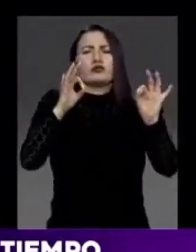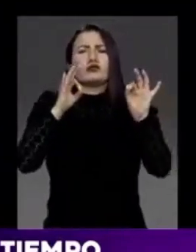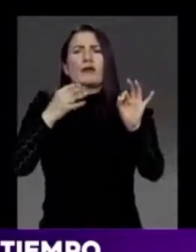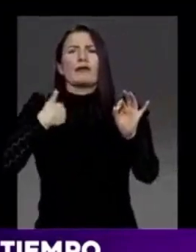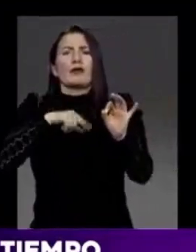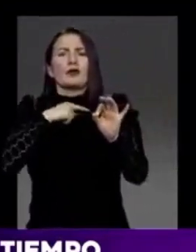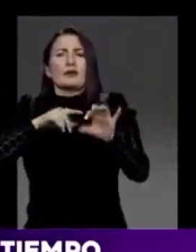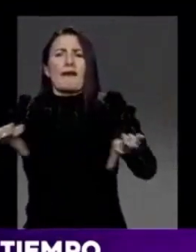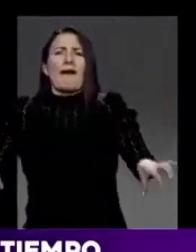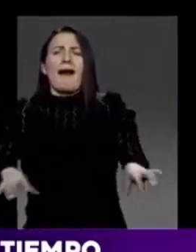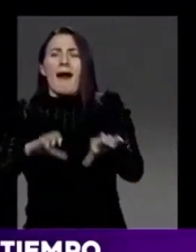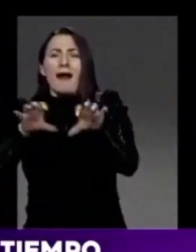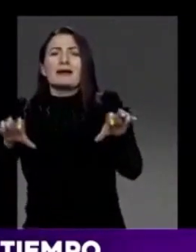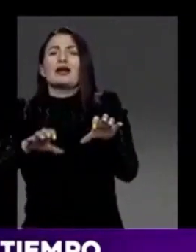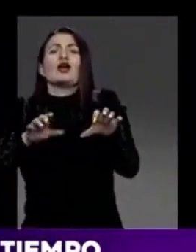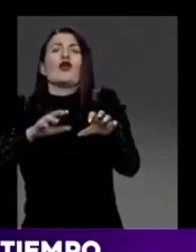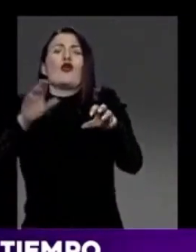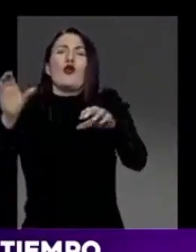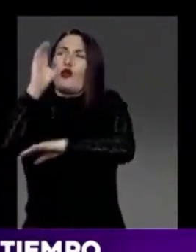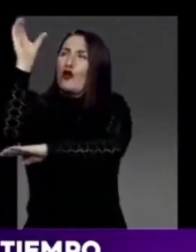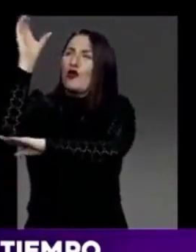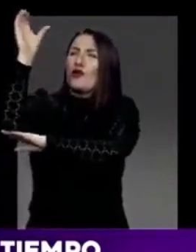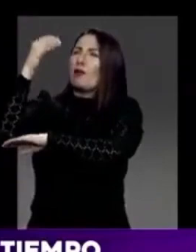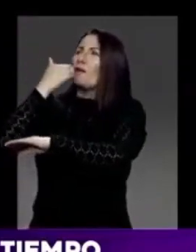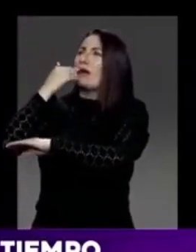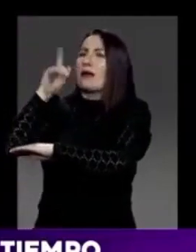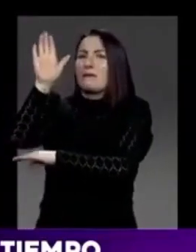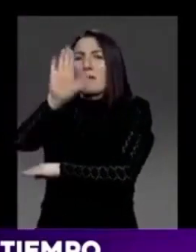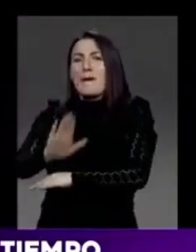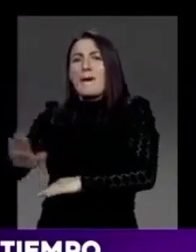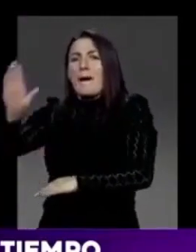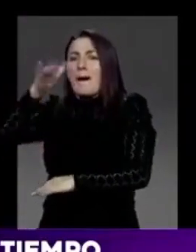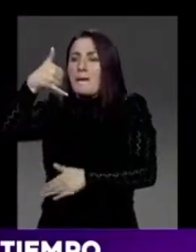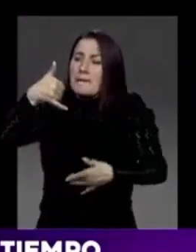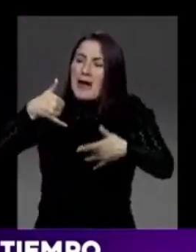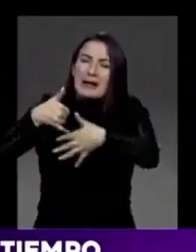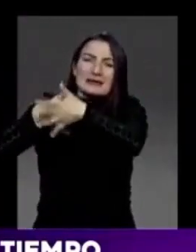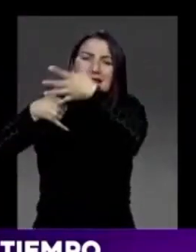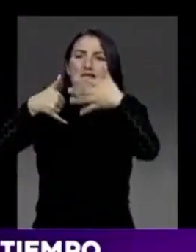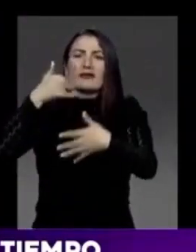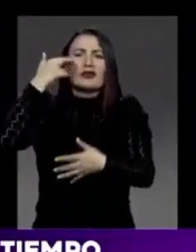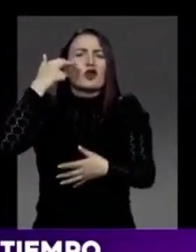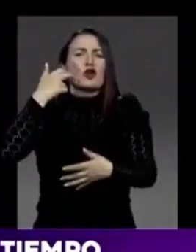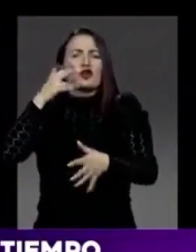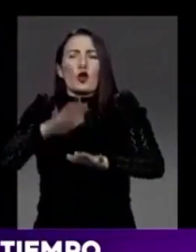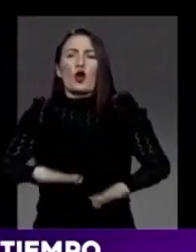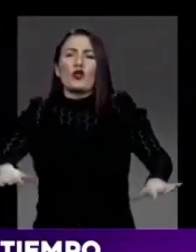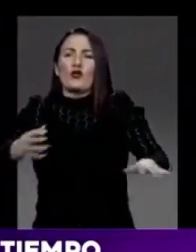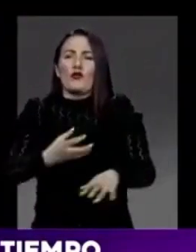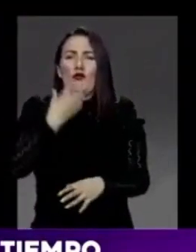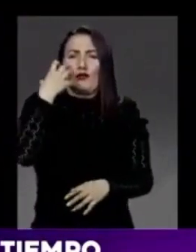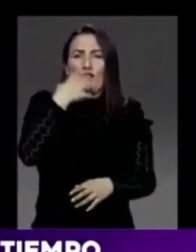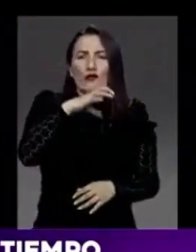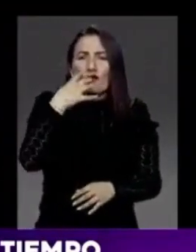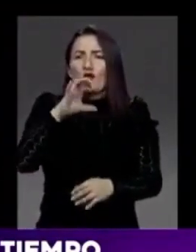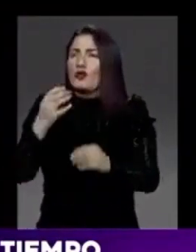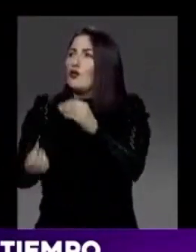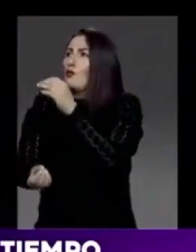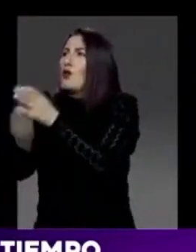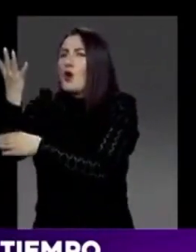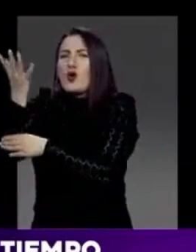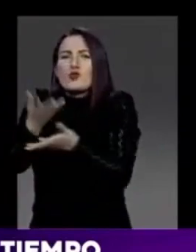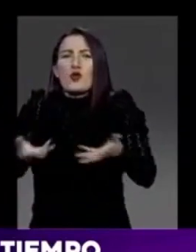todo por hacer en colombia en el tema de regiones si hablamos de la región pacífico todo el desarrollo que tiene también y el de frutas a nivel de productos